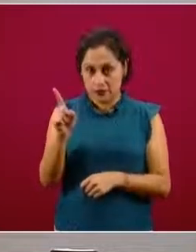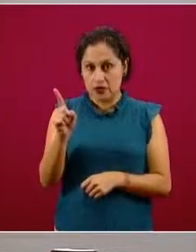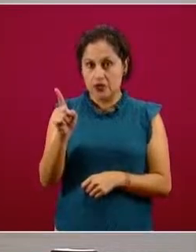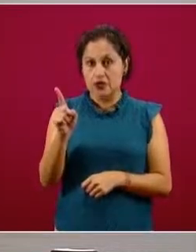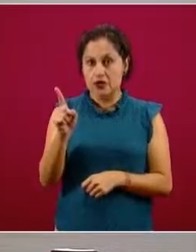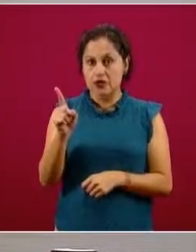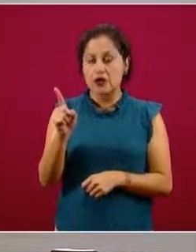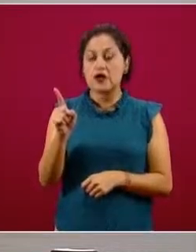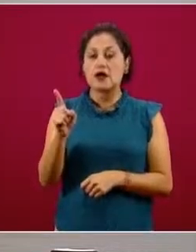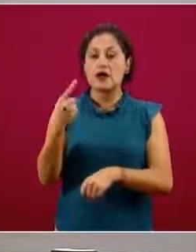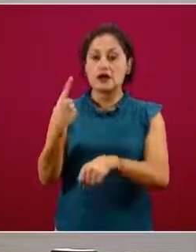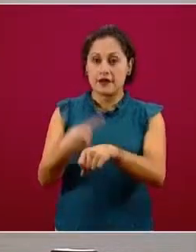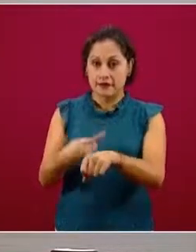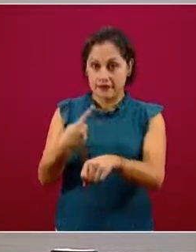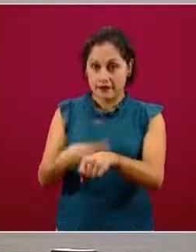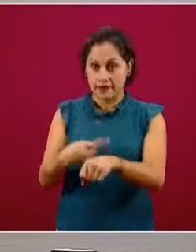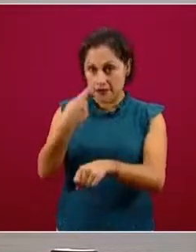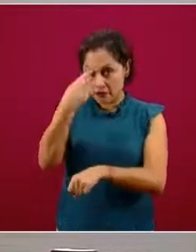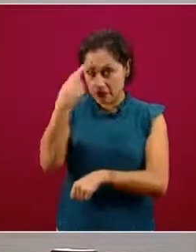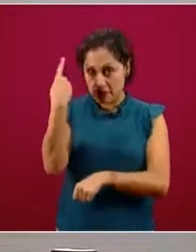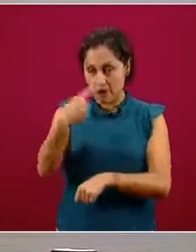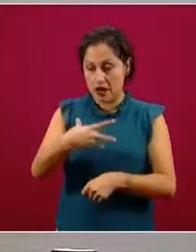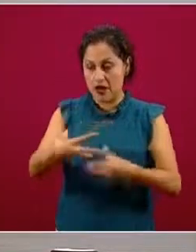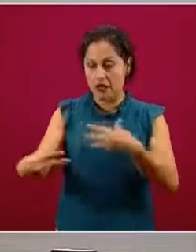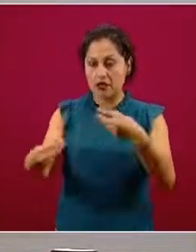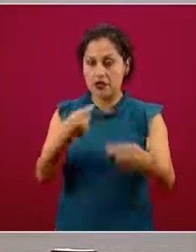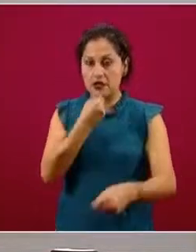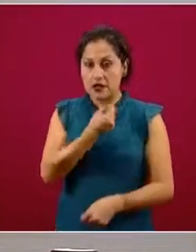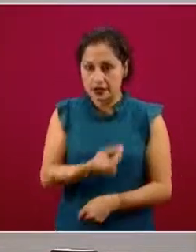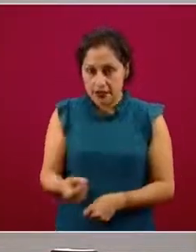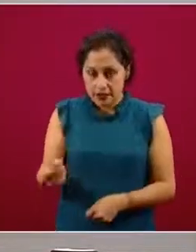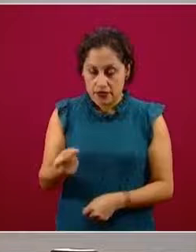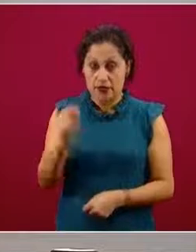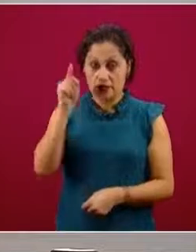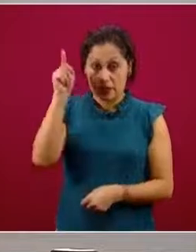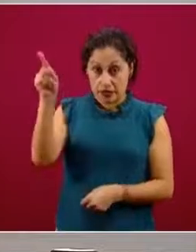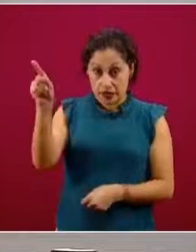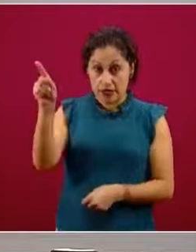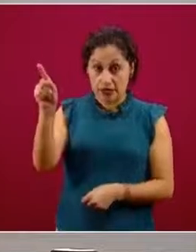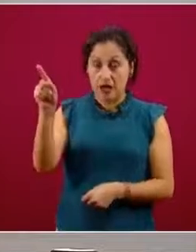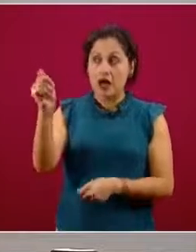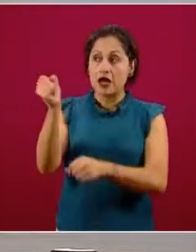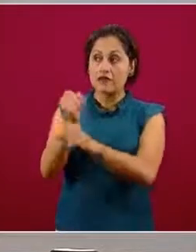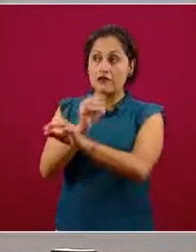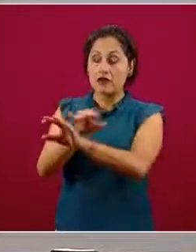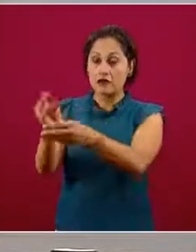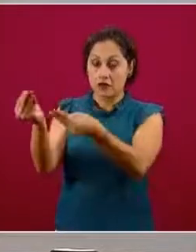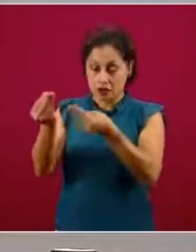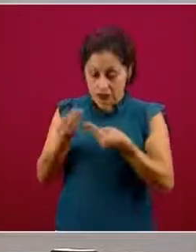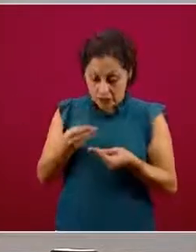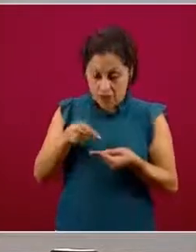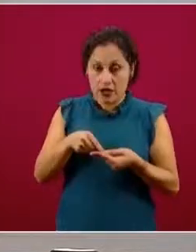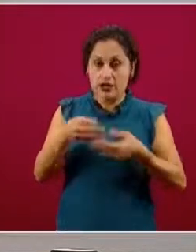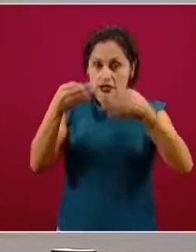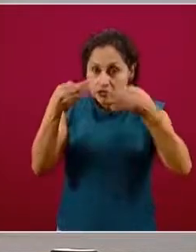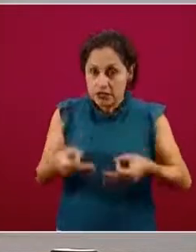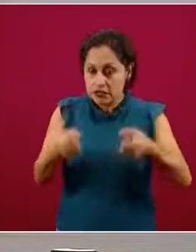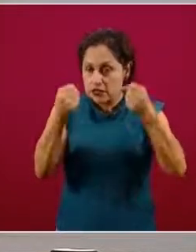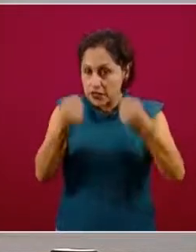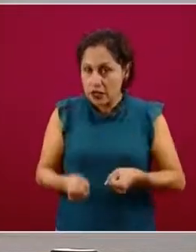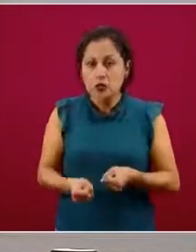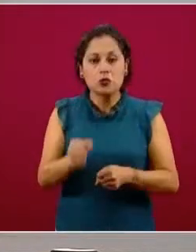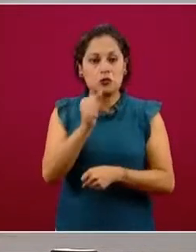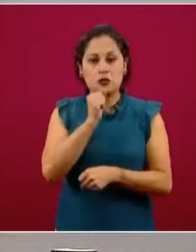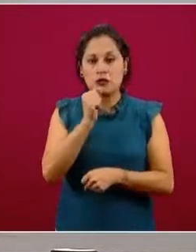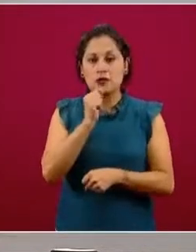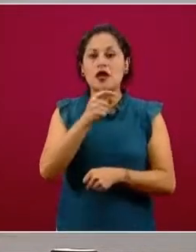mayor afección en niños, todavía no tenemos una información que sea suficientemente confiable para comentarla. Efectivamente vimos notas